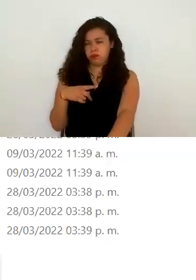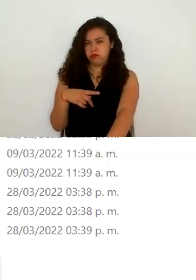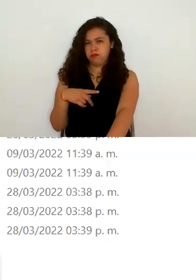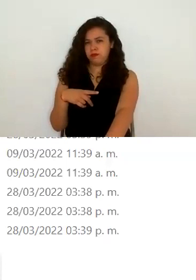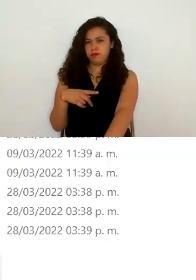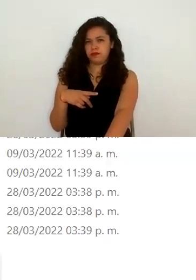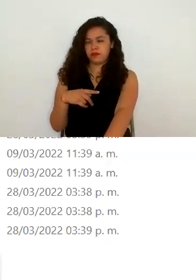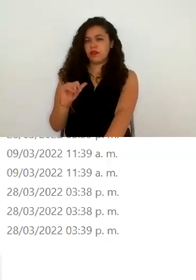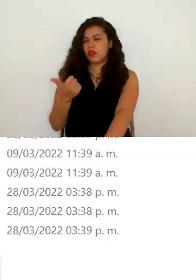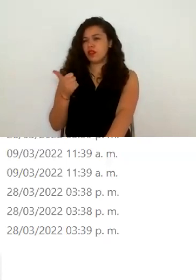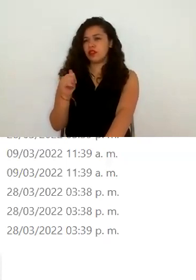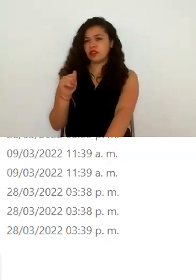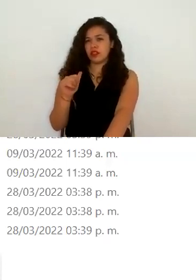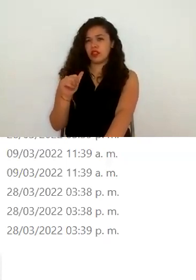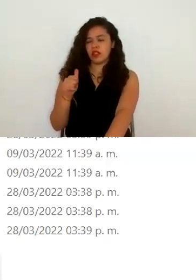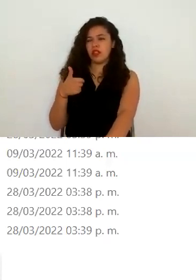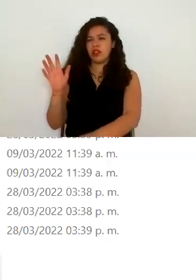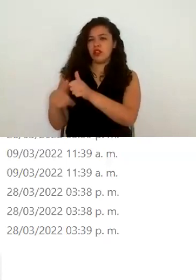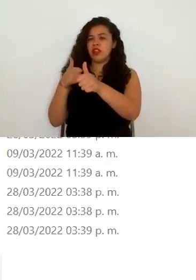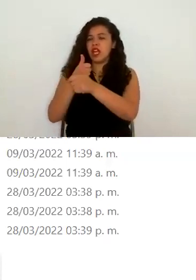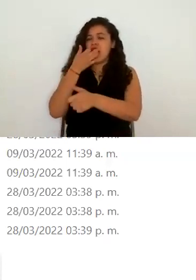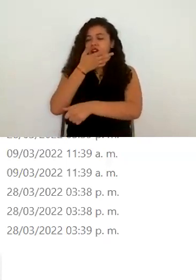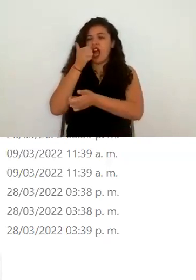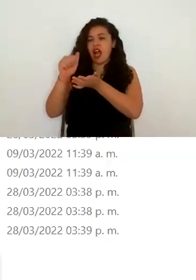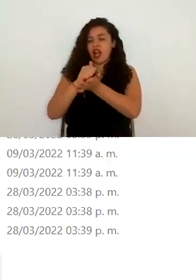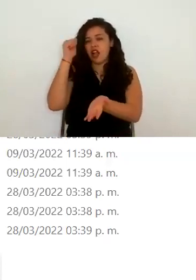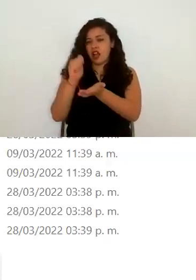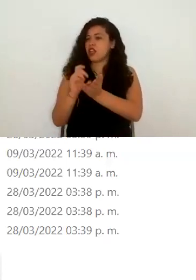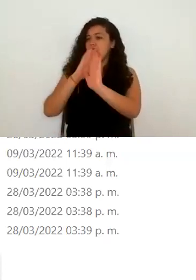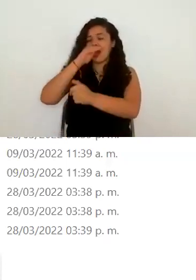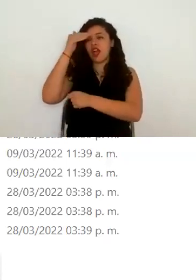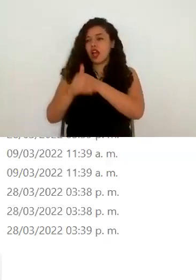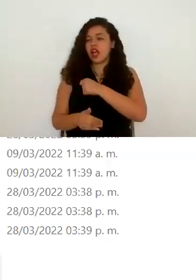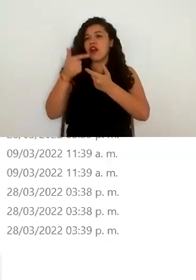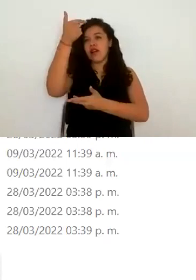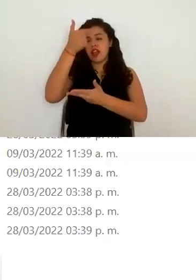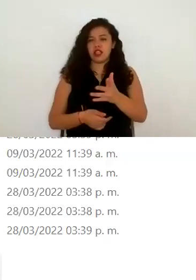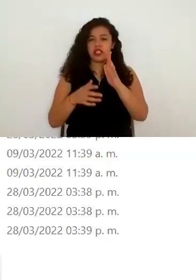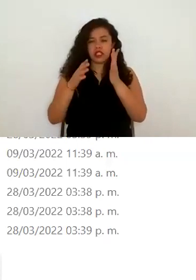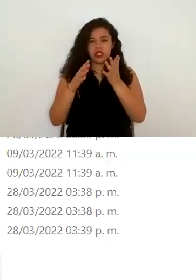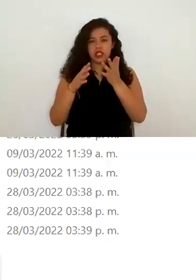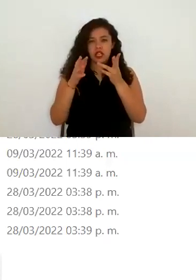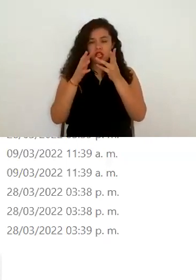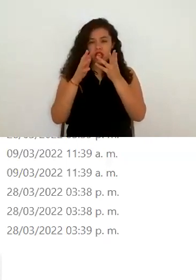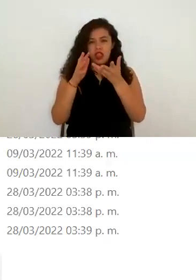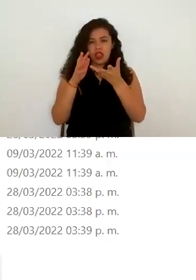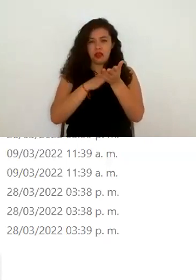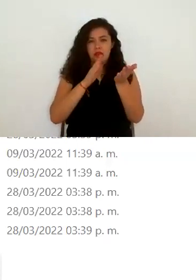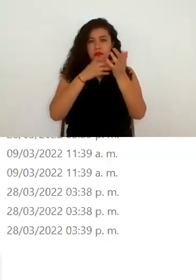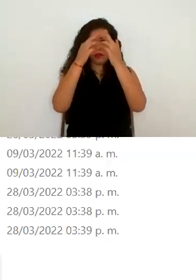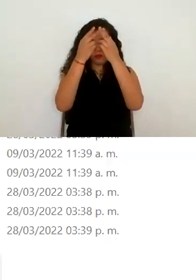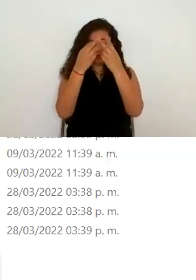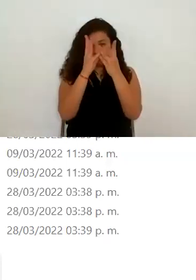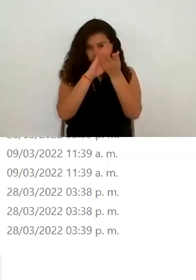otros soportes donde se hace un acta de eliminación, un inventario de los documentos que vamos a eliminar, y con